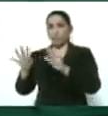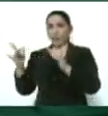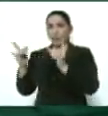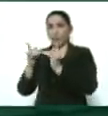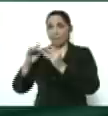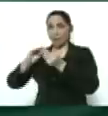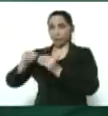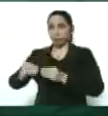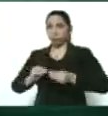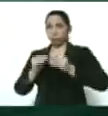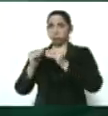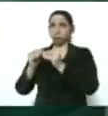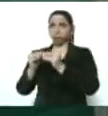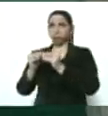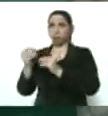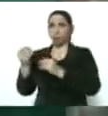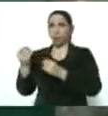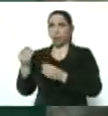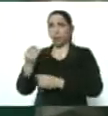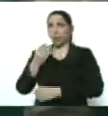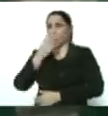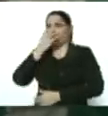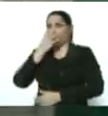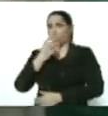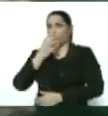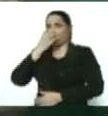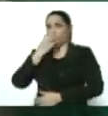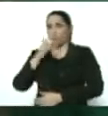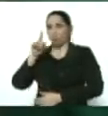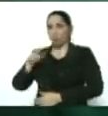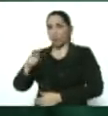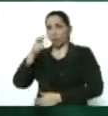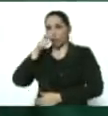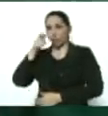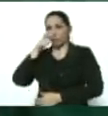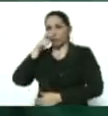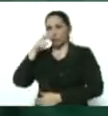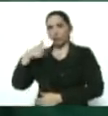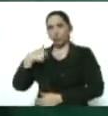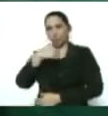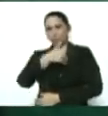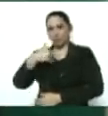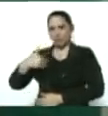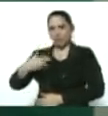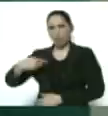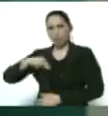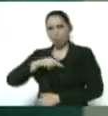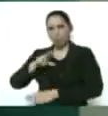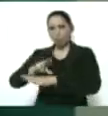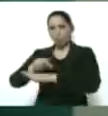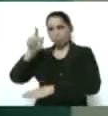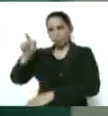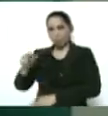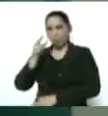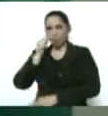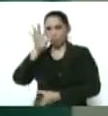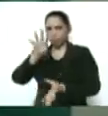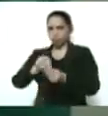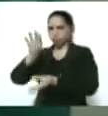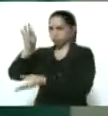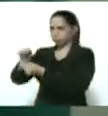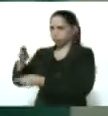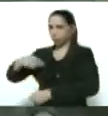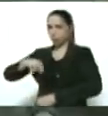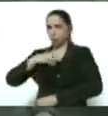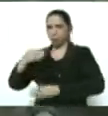camas recuperadas de terapia intensiva y de observación. Yo quisiera que nuestro doctor Cabrera nos dé un resumen de lo que hicimos aquí